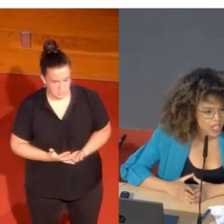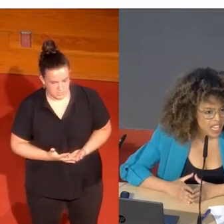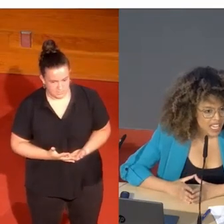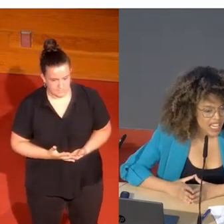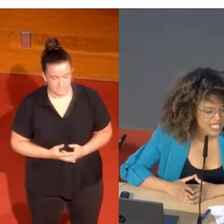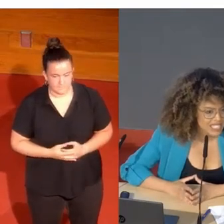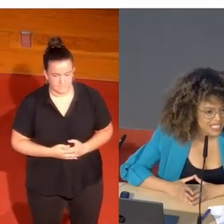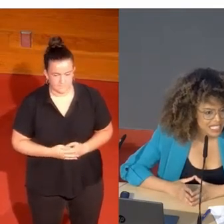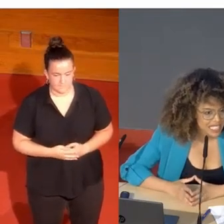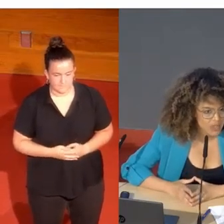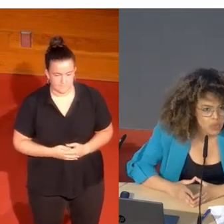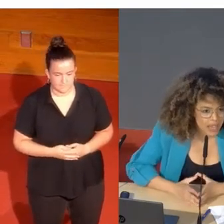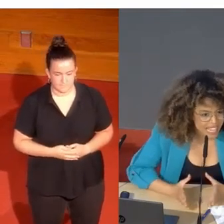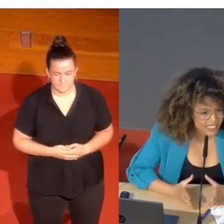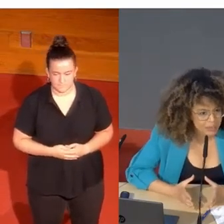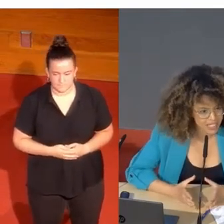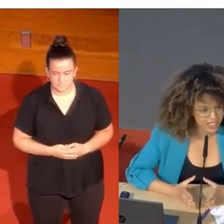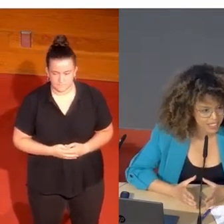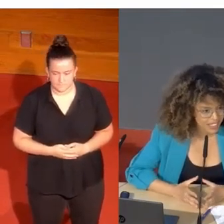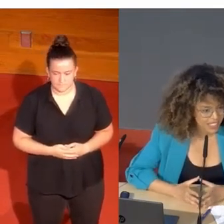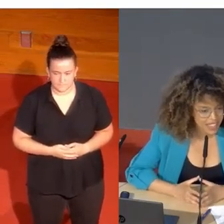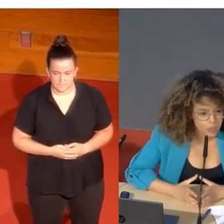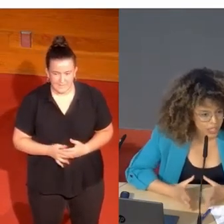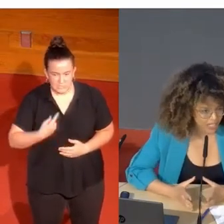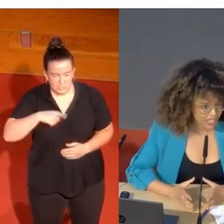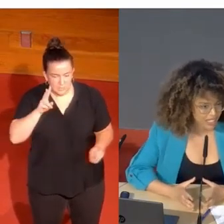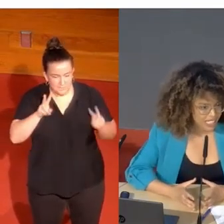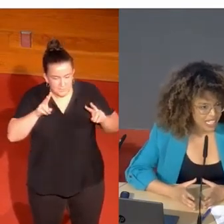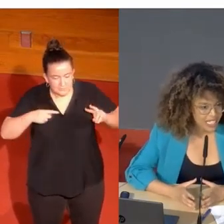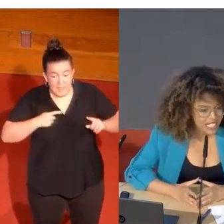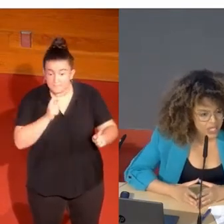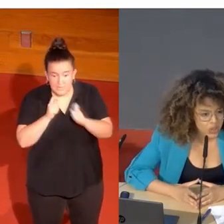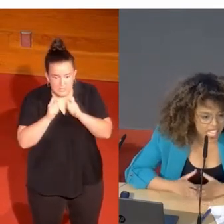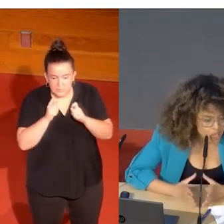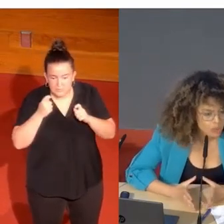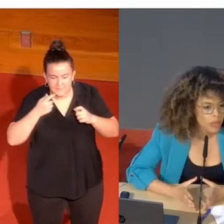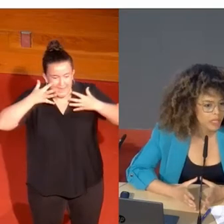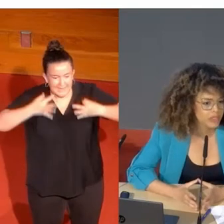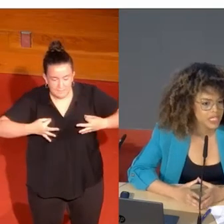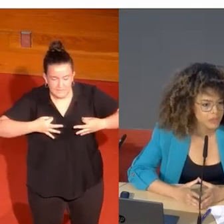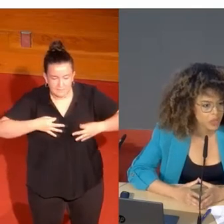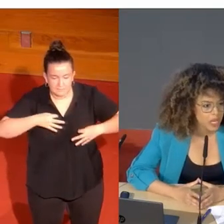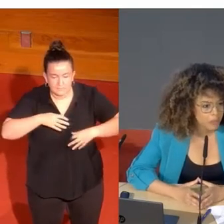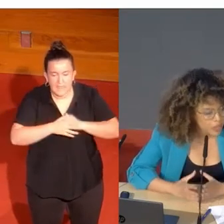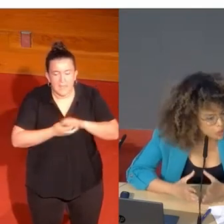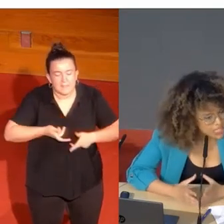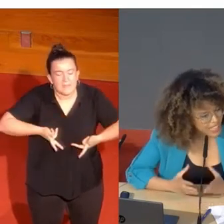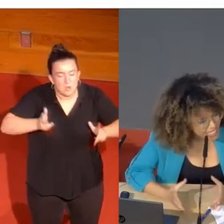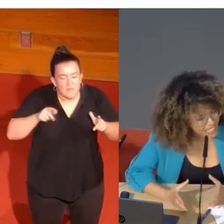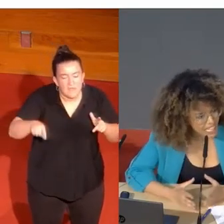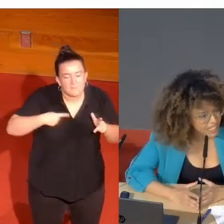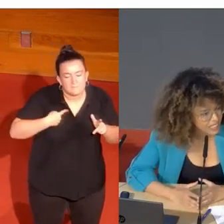periodismo es eh una vara de medir la democracia el donde hay un buen periodismo